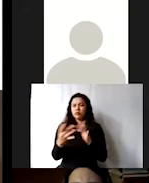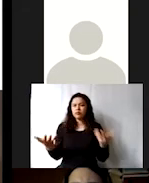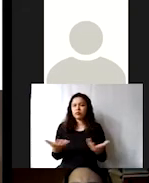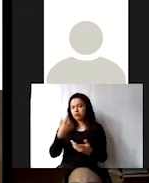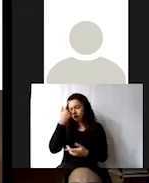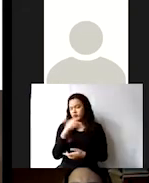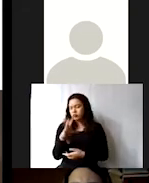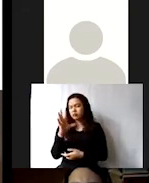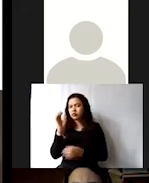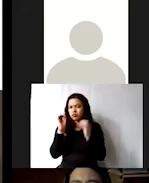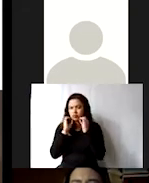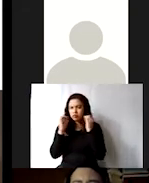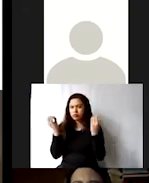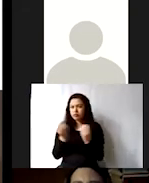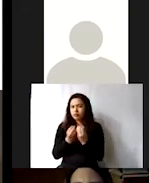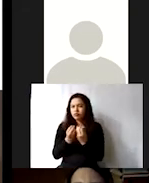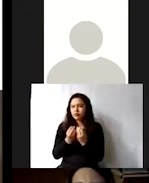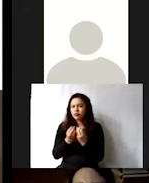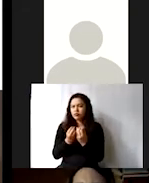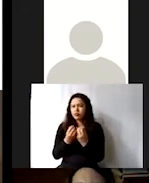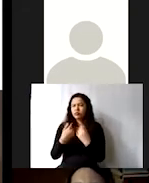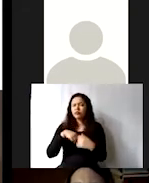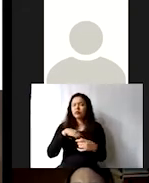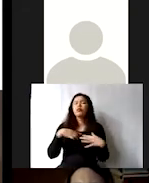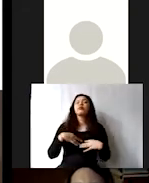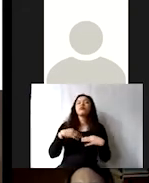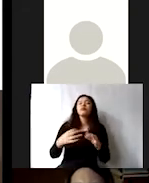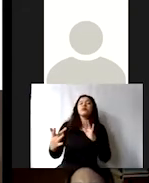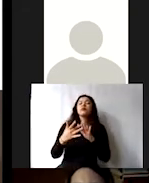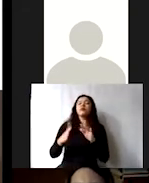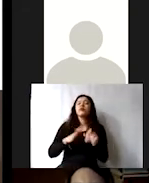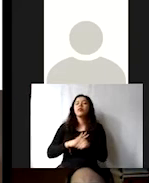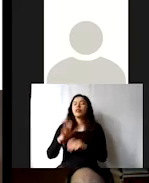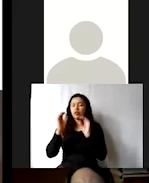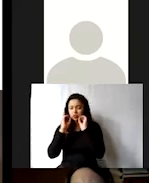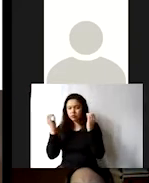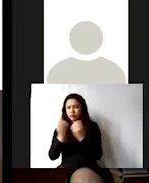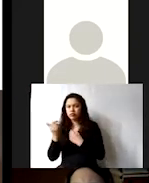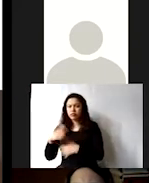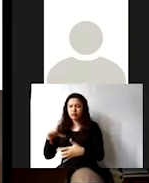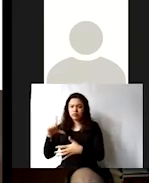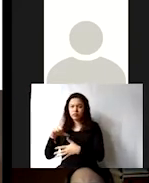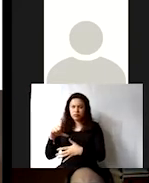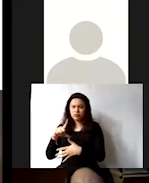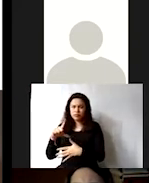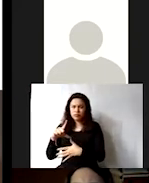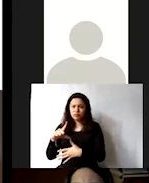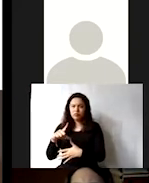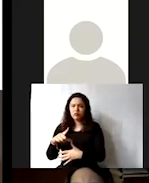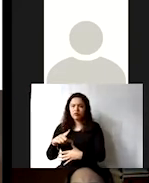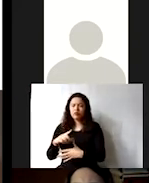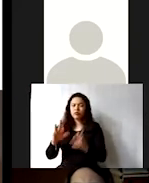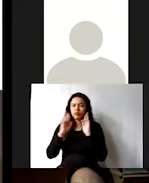organizaciones. La Fundación tiene contacto con organizaciones de Latinoamérica y en las sesiones que